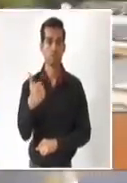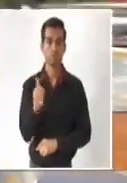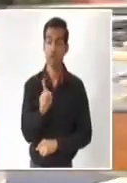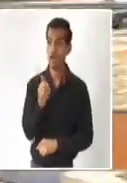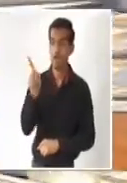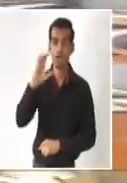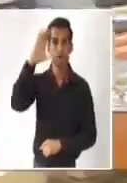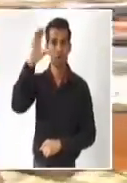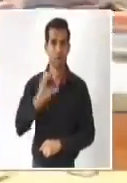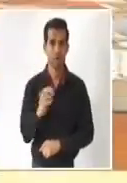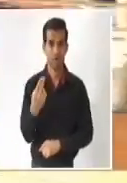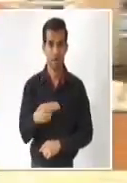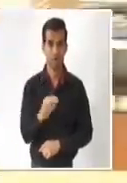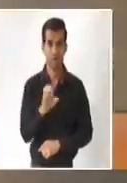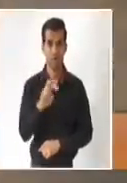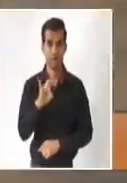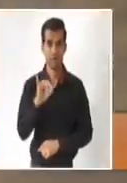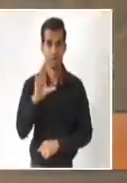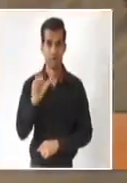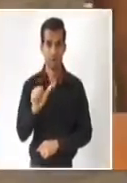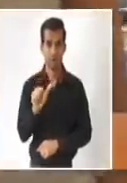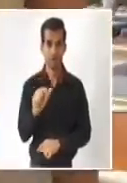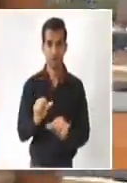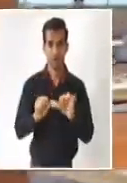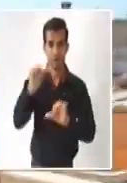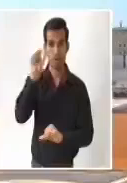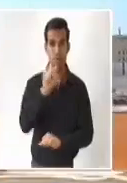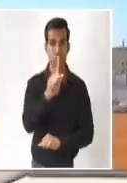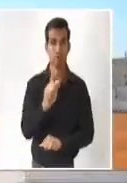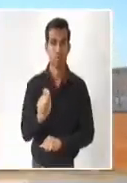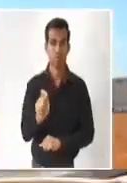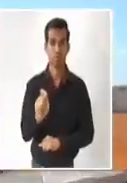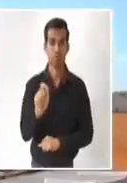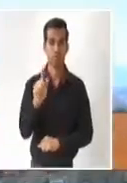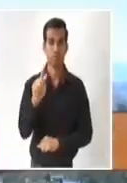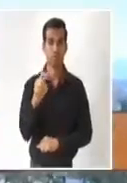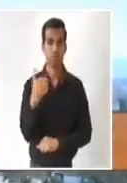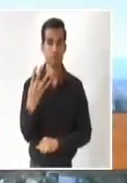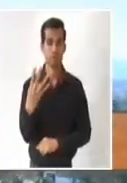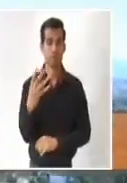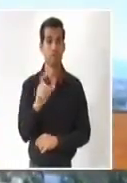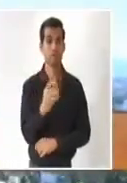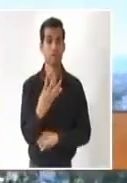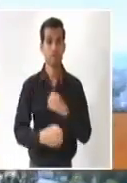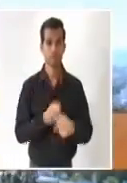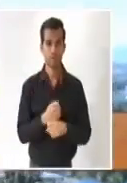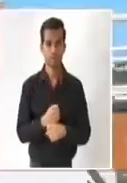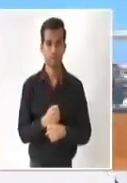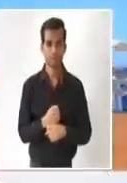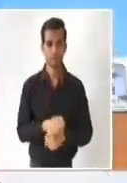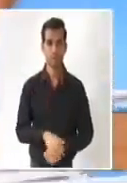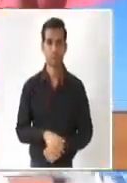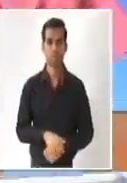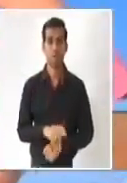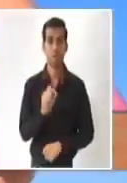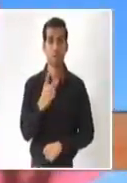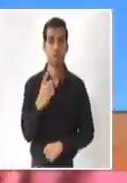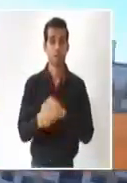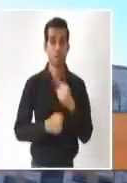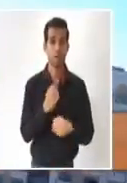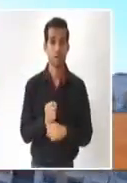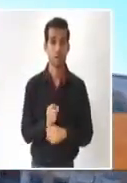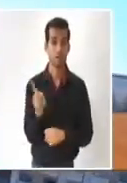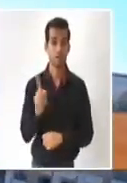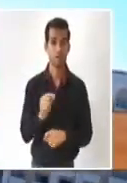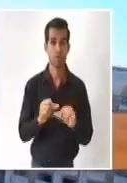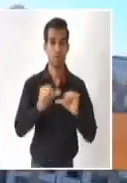Culiacán, Erika Torres, mide 1.74, tiene 24 años. Estefanía López, de 21 años, su